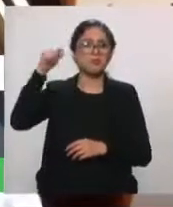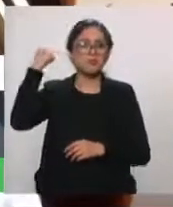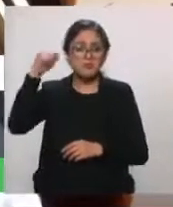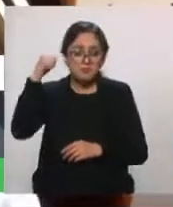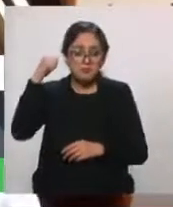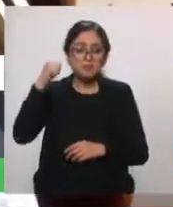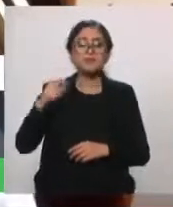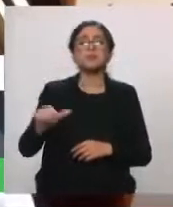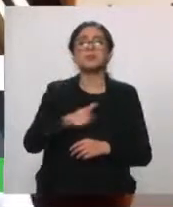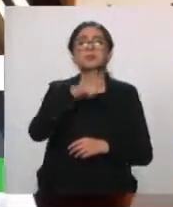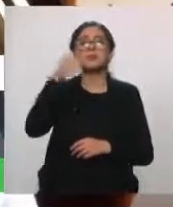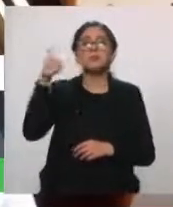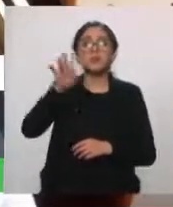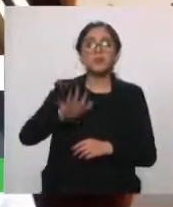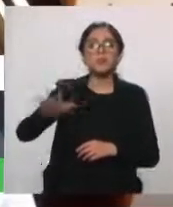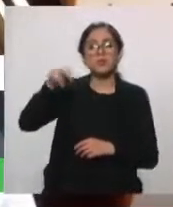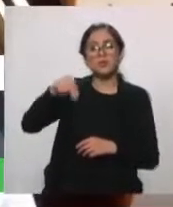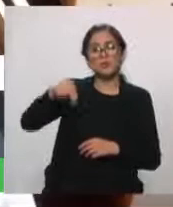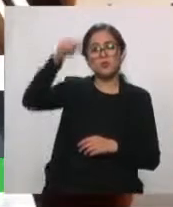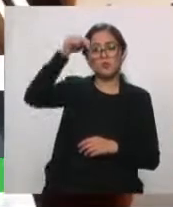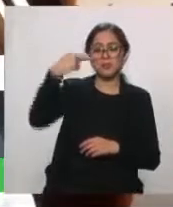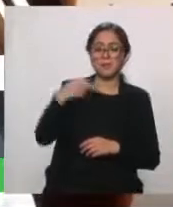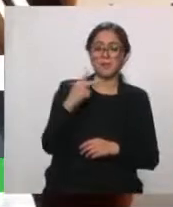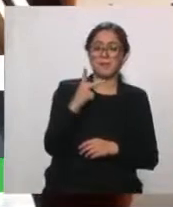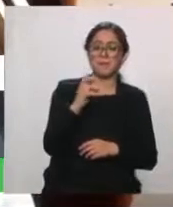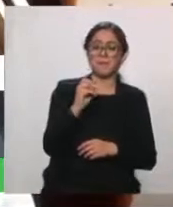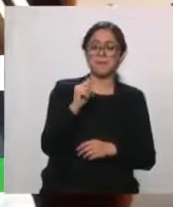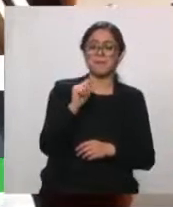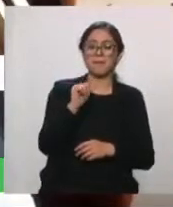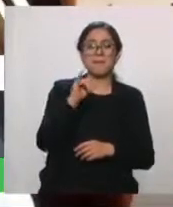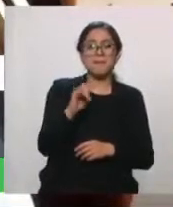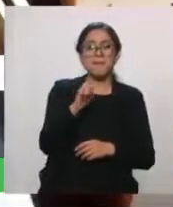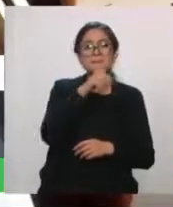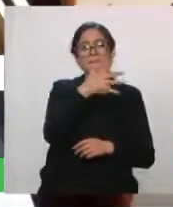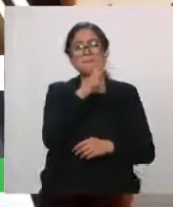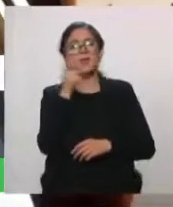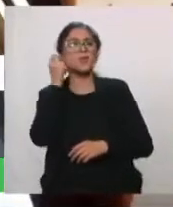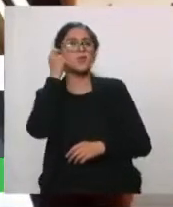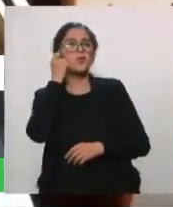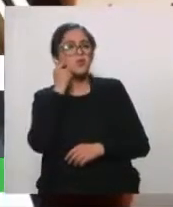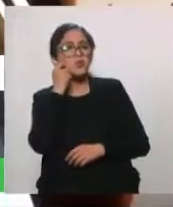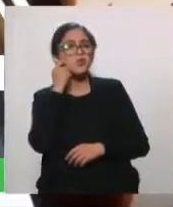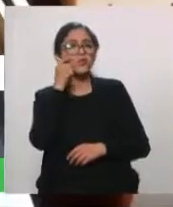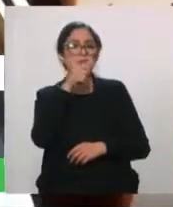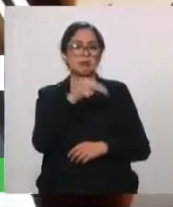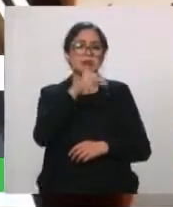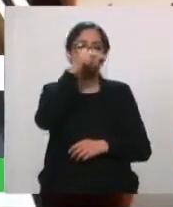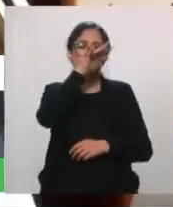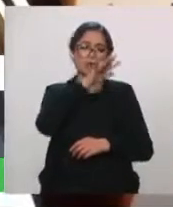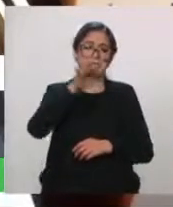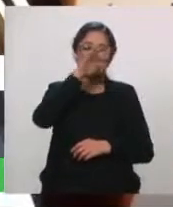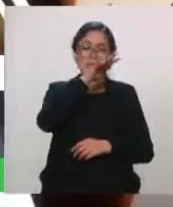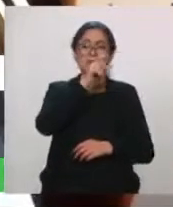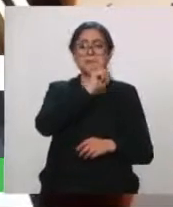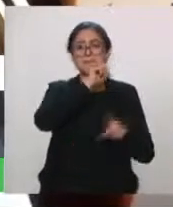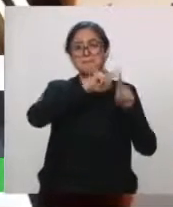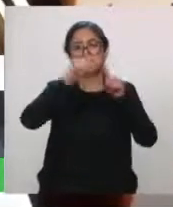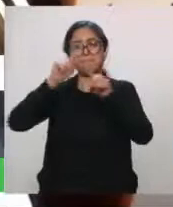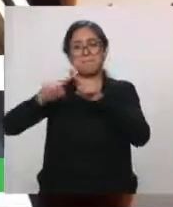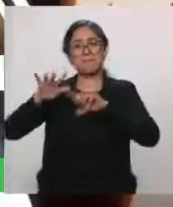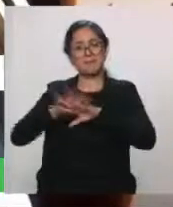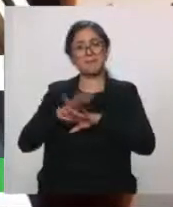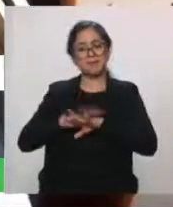¿no? Hacia el norte hacia Guerrero, hacia el norte del país, ¿no? Pero